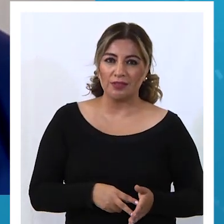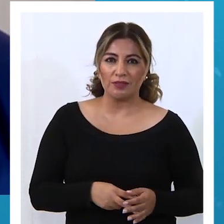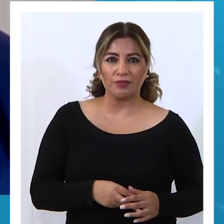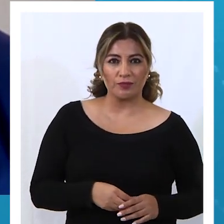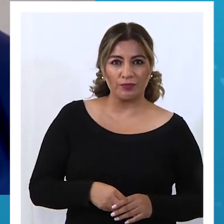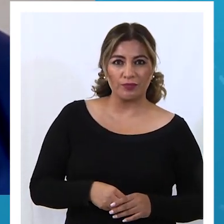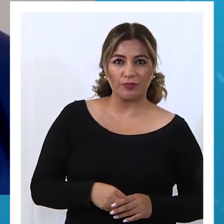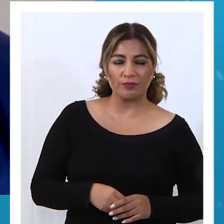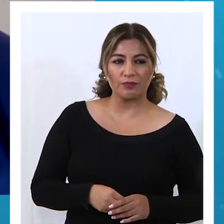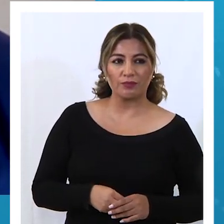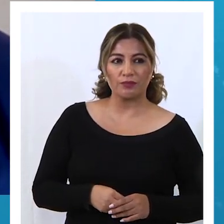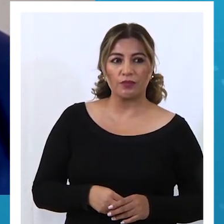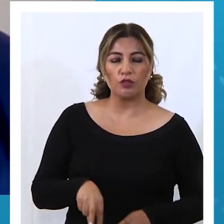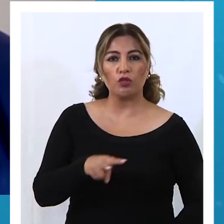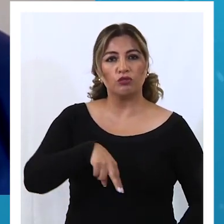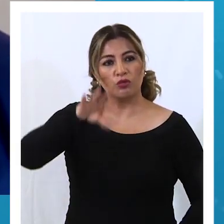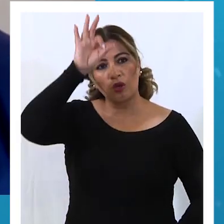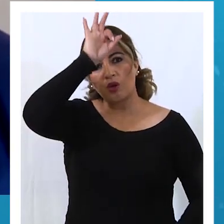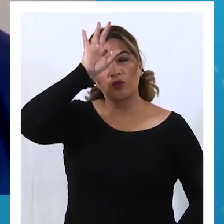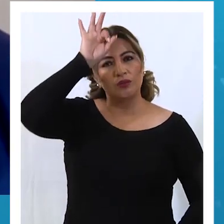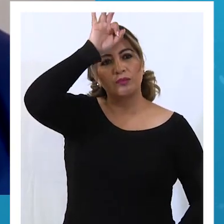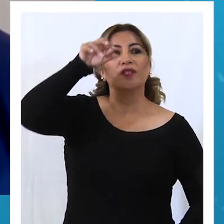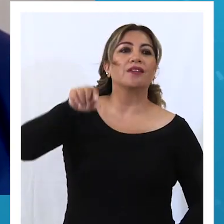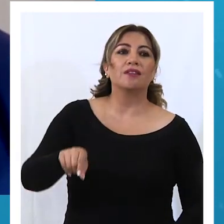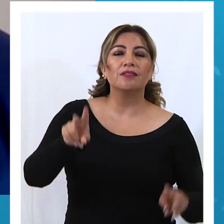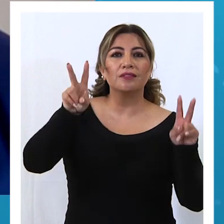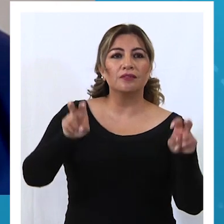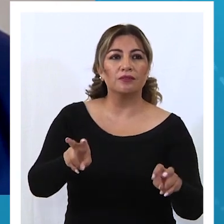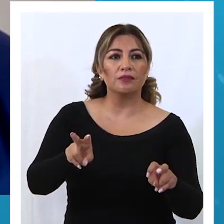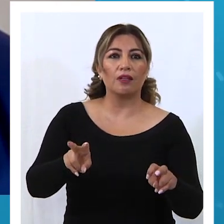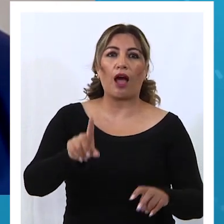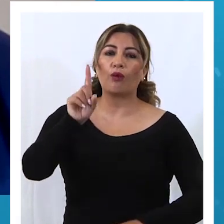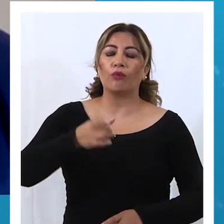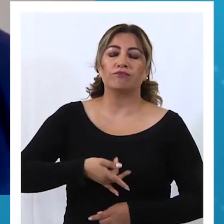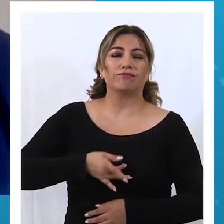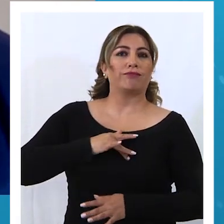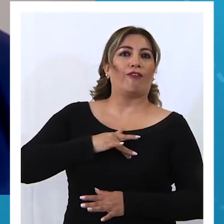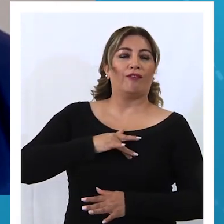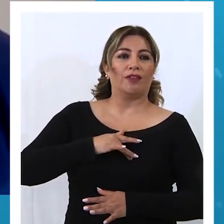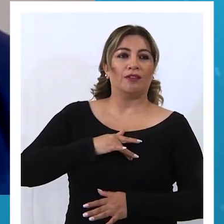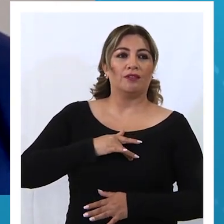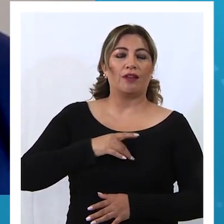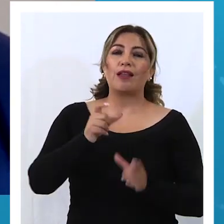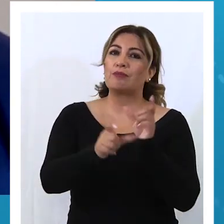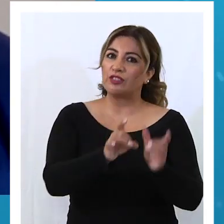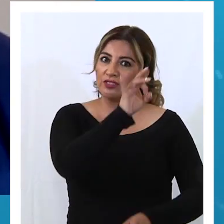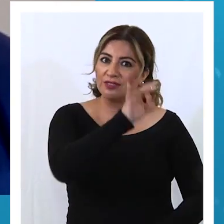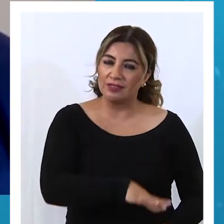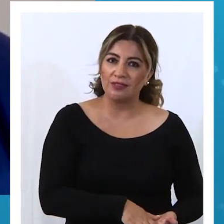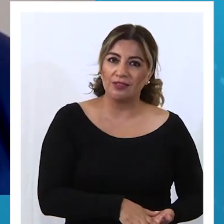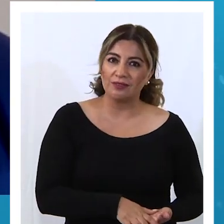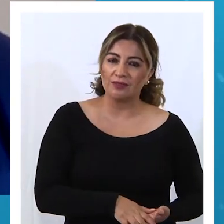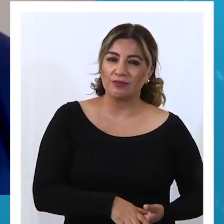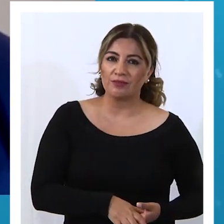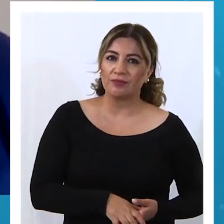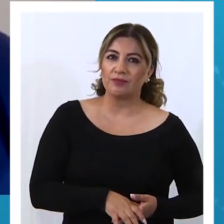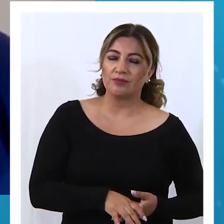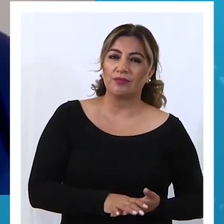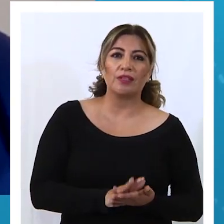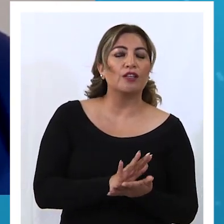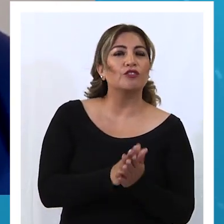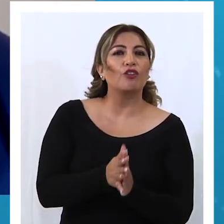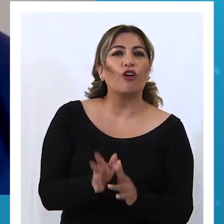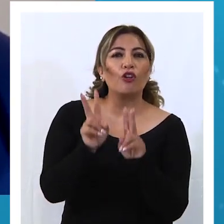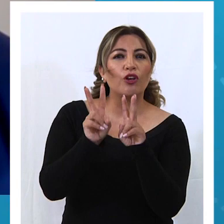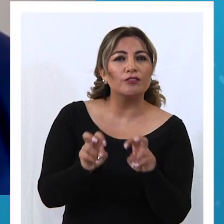si uno da alguna opinión en ese sentido puede herir a alguien, ¿no es cierto? Especialmente a nosotros los chilenos, pero de acuerdo a todos